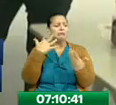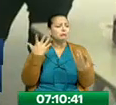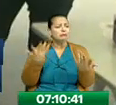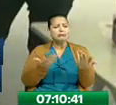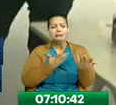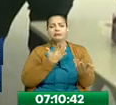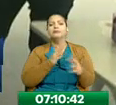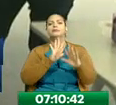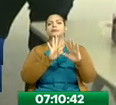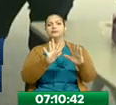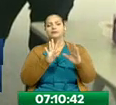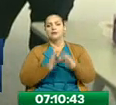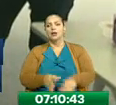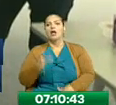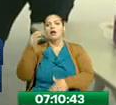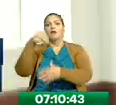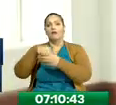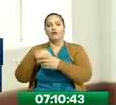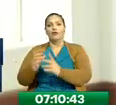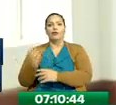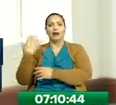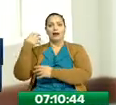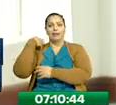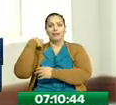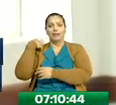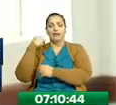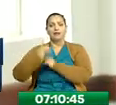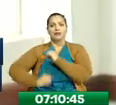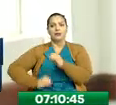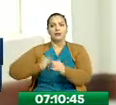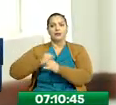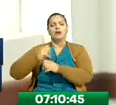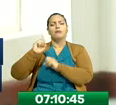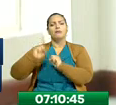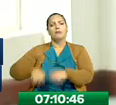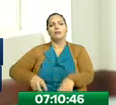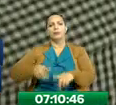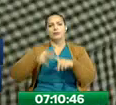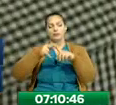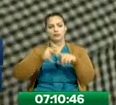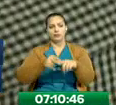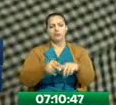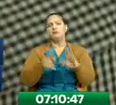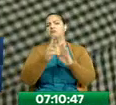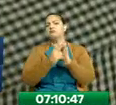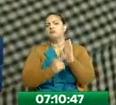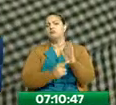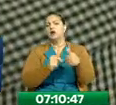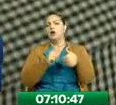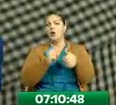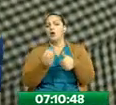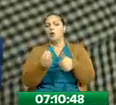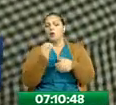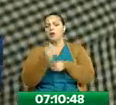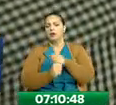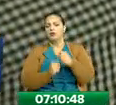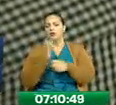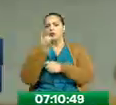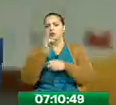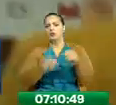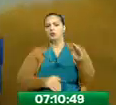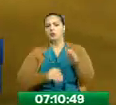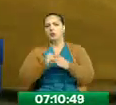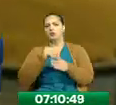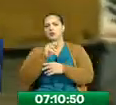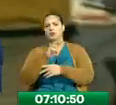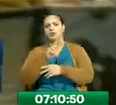Los requisitos para estos créditos son que los jóvenes tengan de 18 a 29 años, tener una idea clara de su